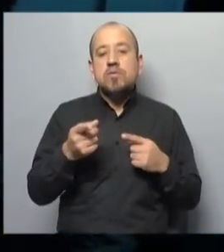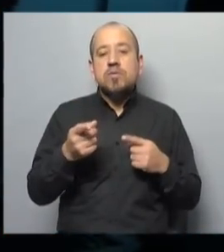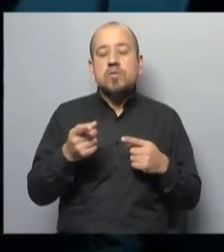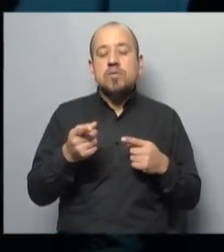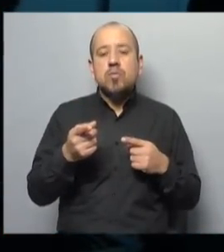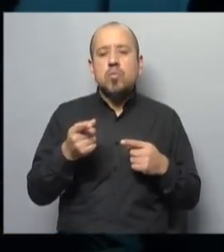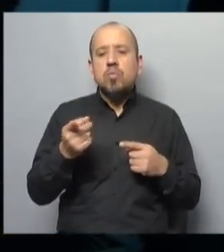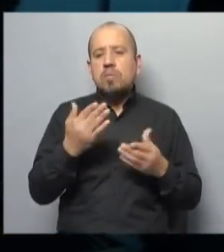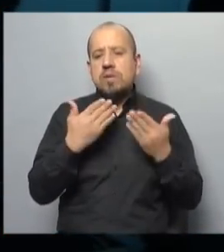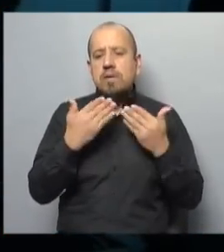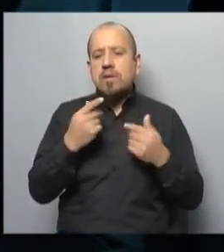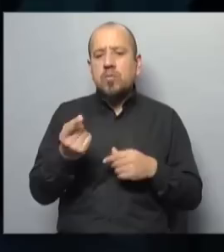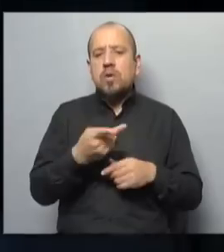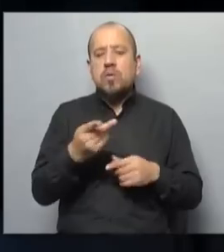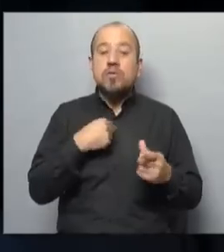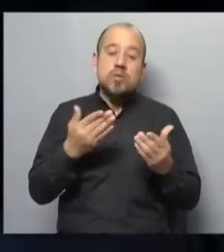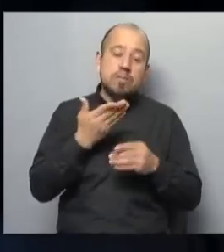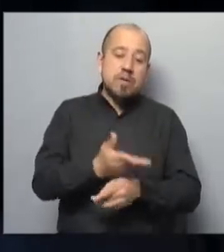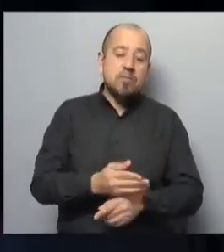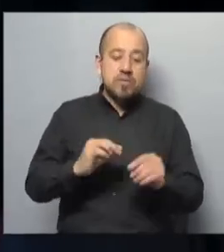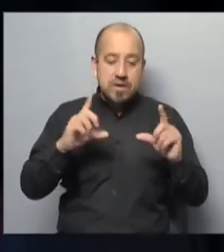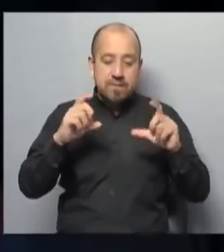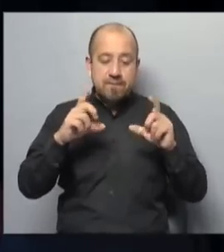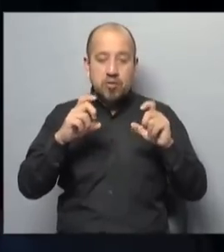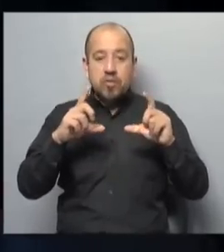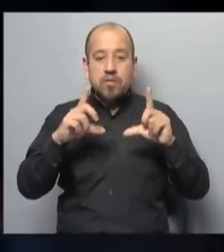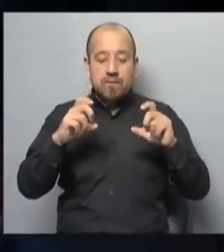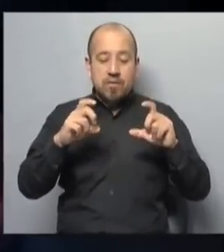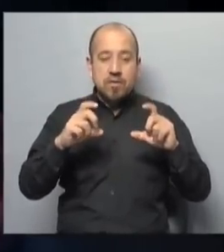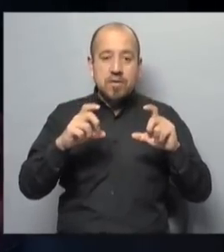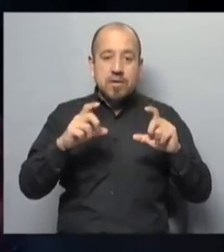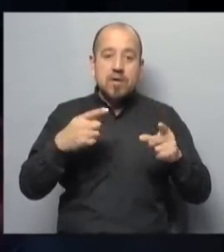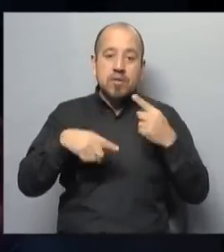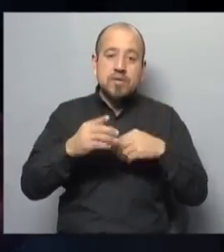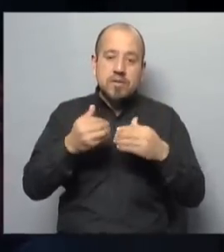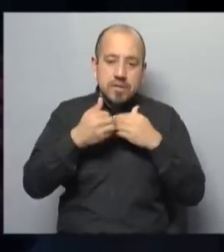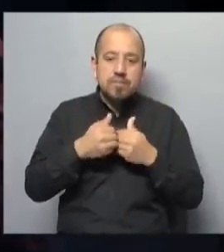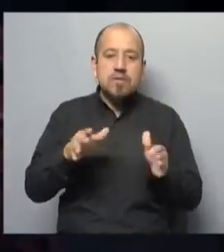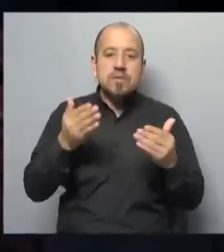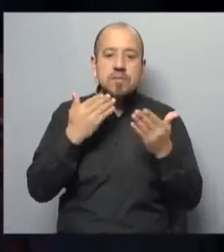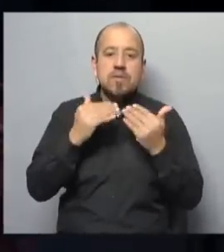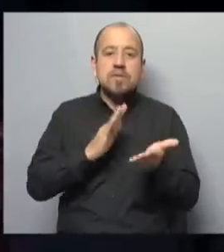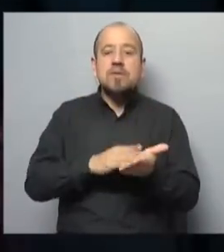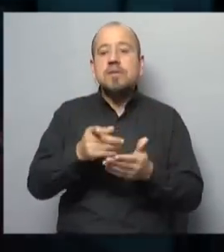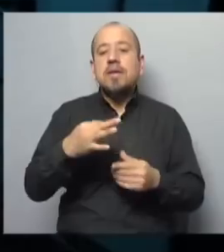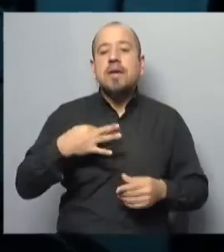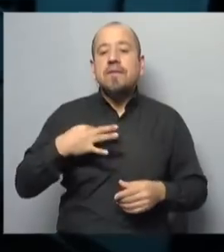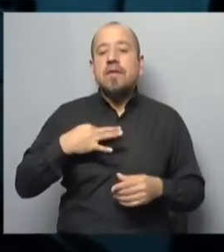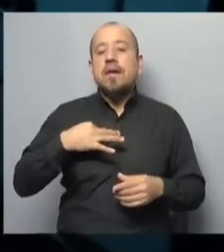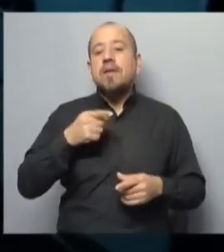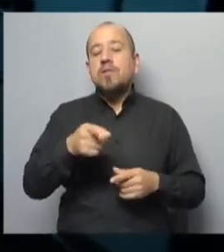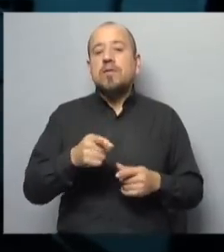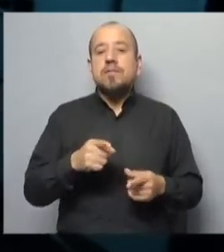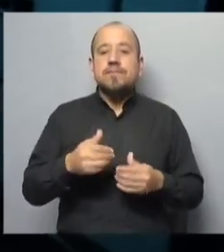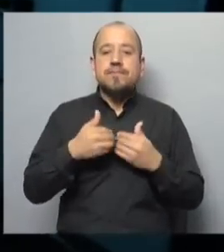nosotros lo que hacemos es pedirles una foto para a partir de esa foto comenzar a hablar de la vida de ustedes y vamos a empezar